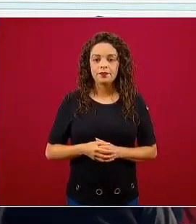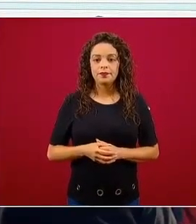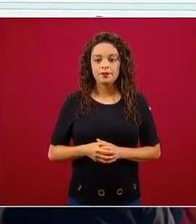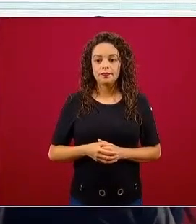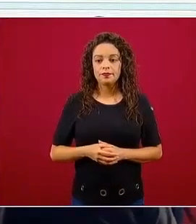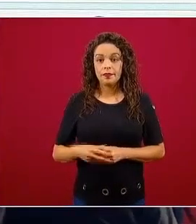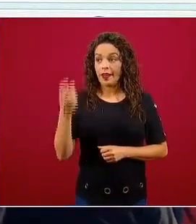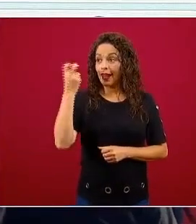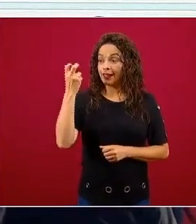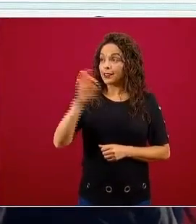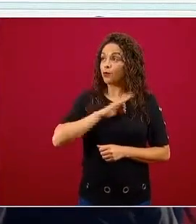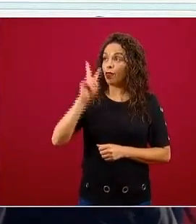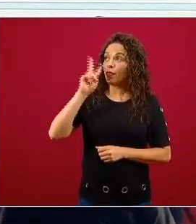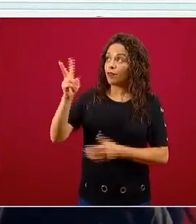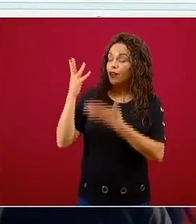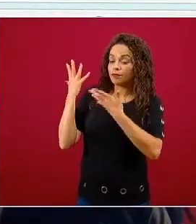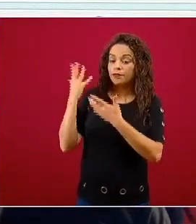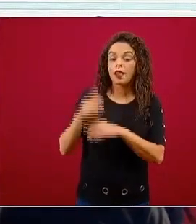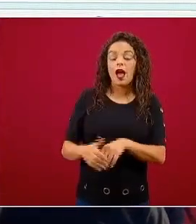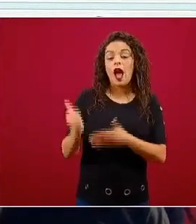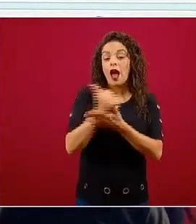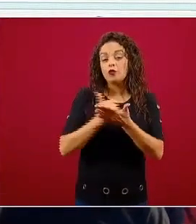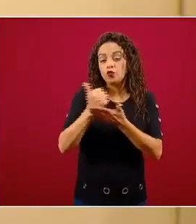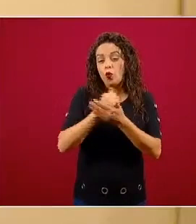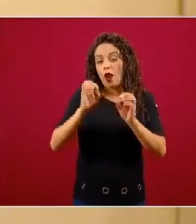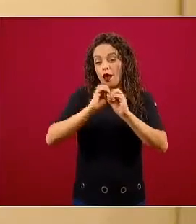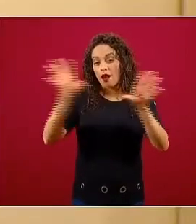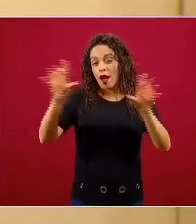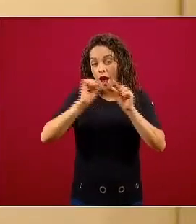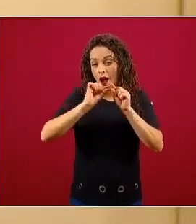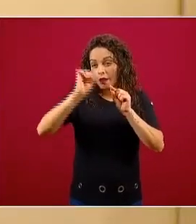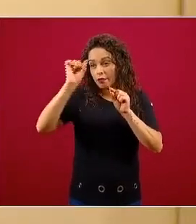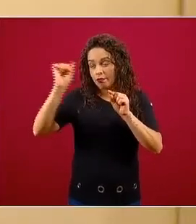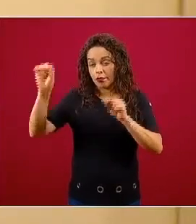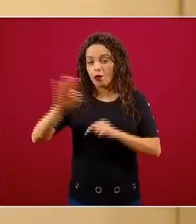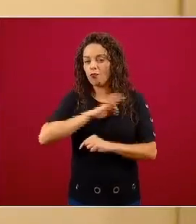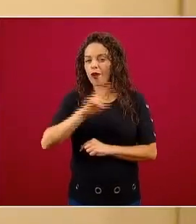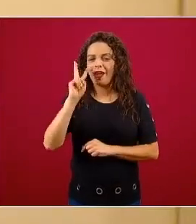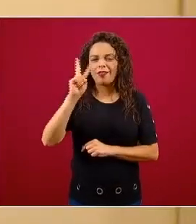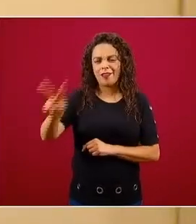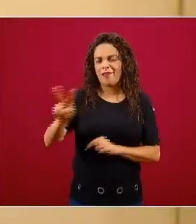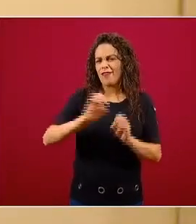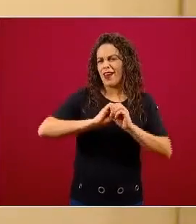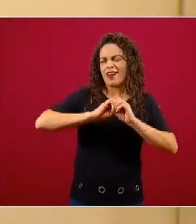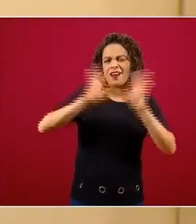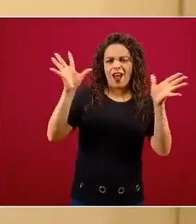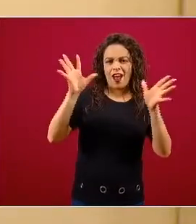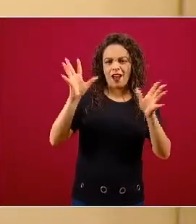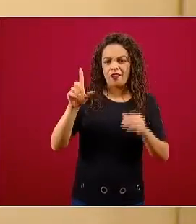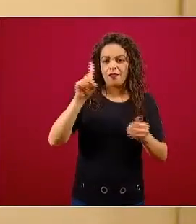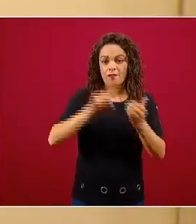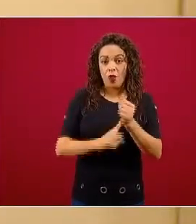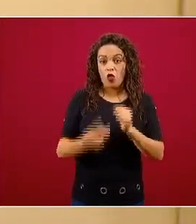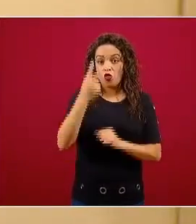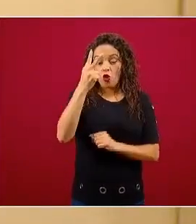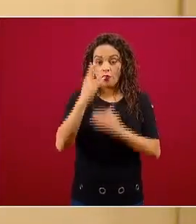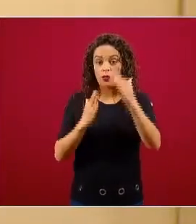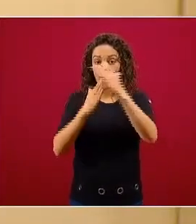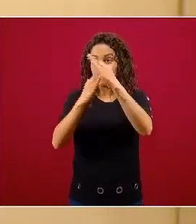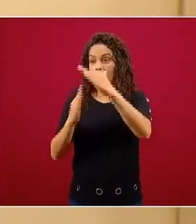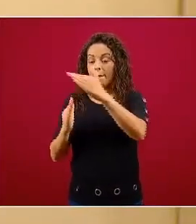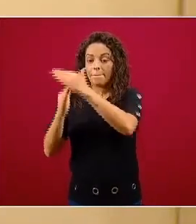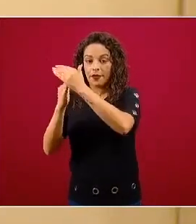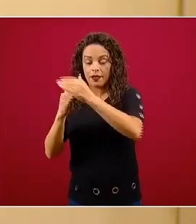Aquí está la curva azul claro. Notamos fácilmente la presencia, digamos, de 2 picos, el primero que se produce